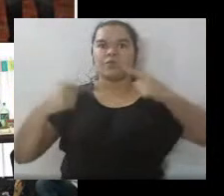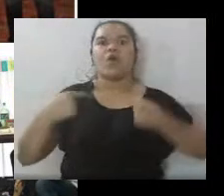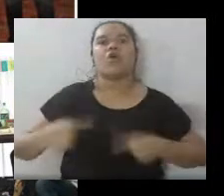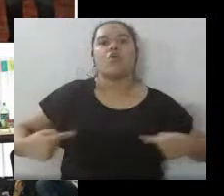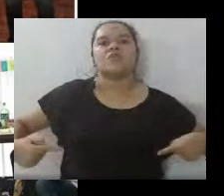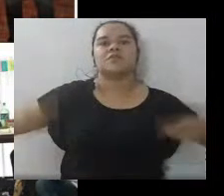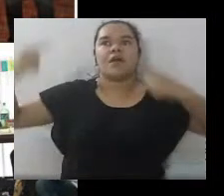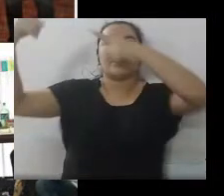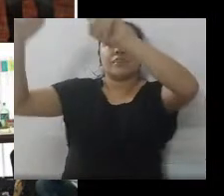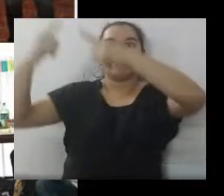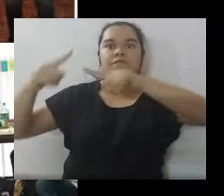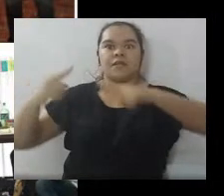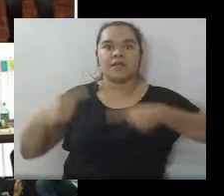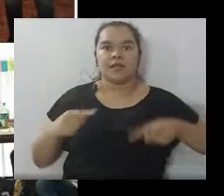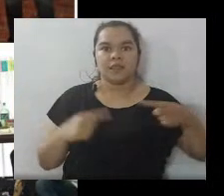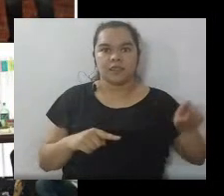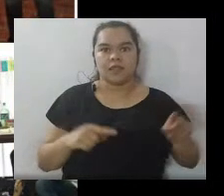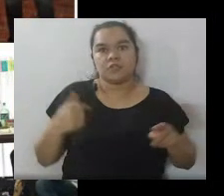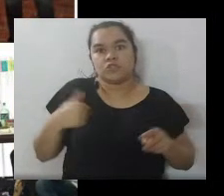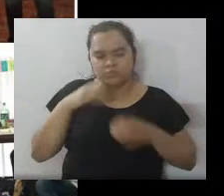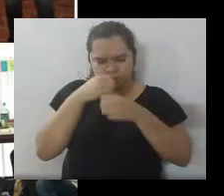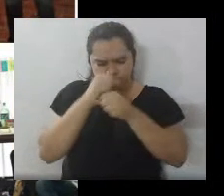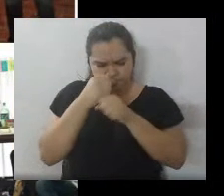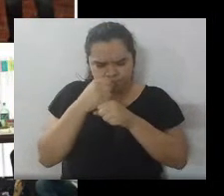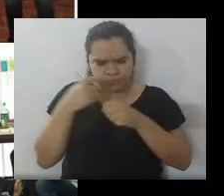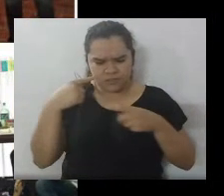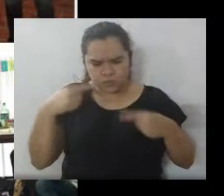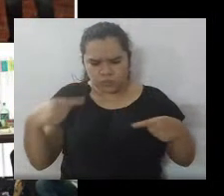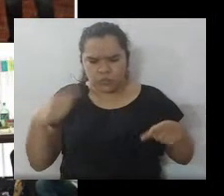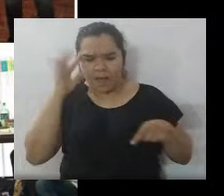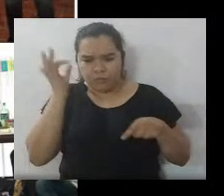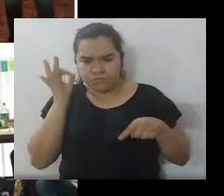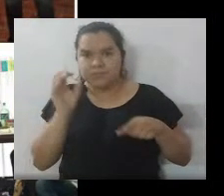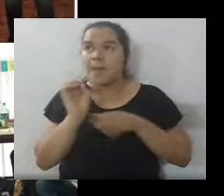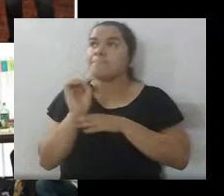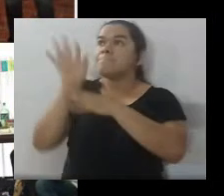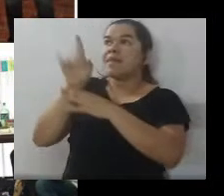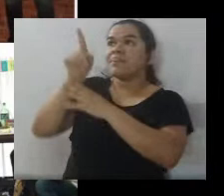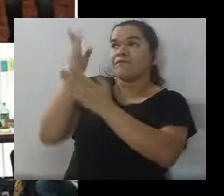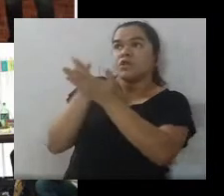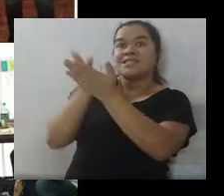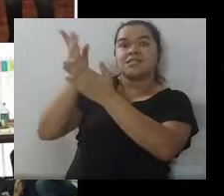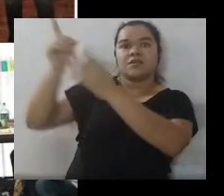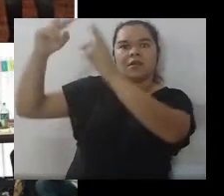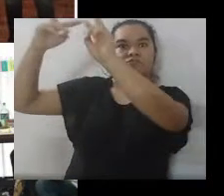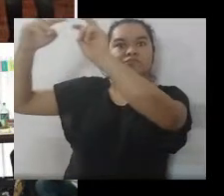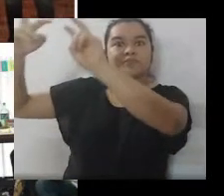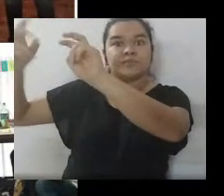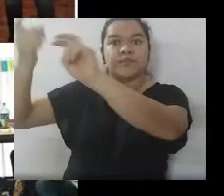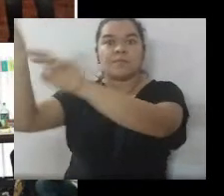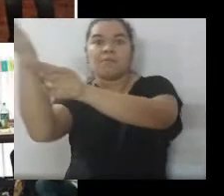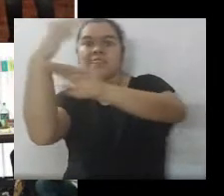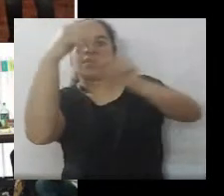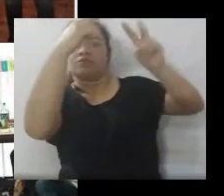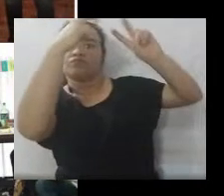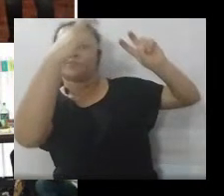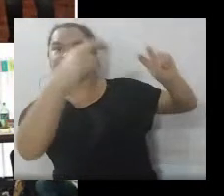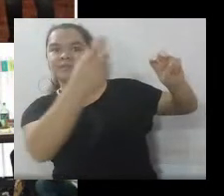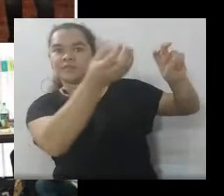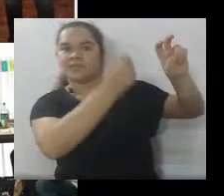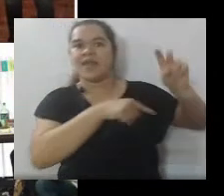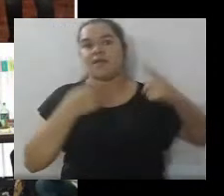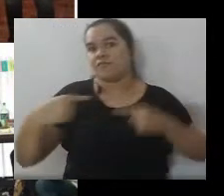Perú. Y otra cosa que nos da esta formación es que, y que nos da la UNE la posibilidad,